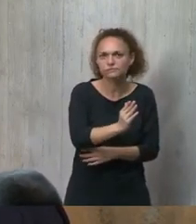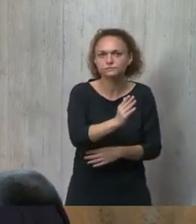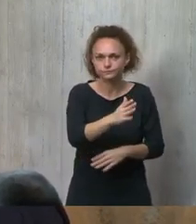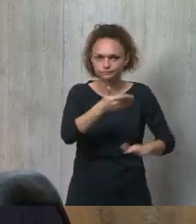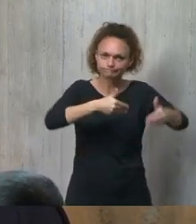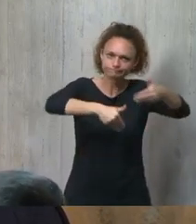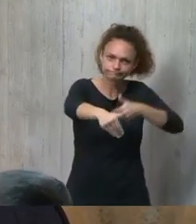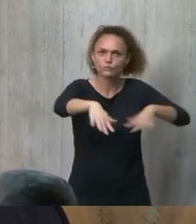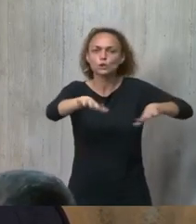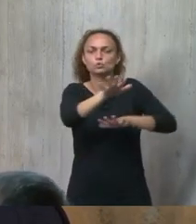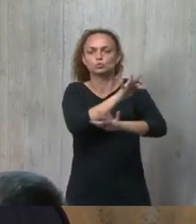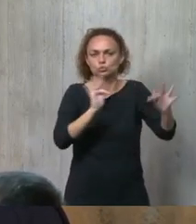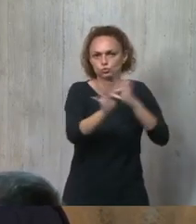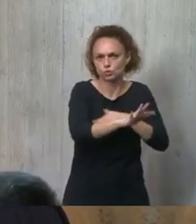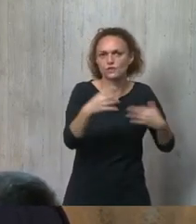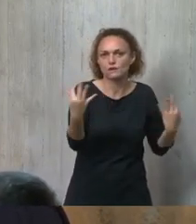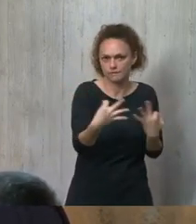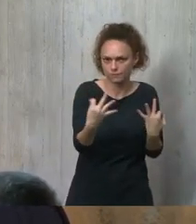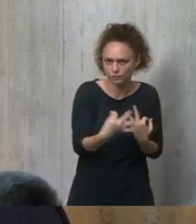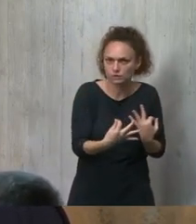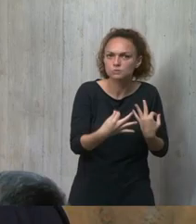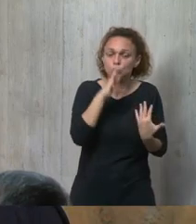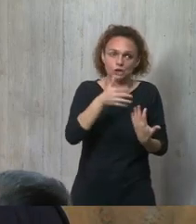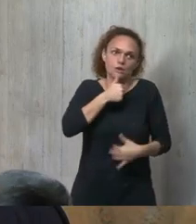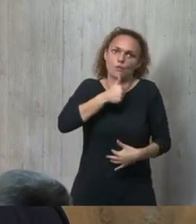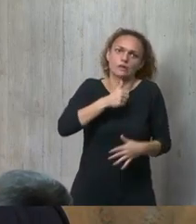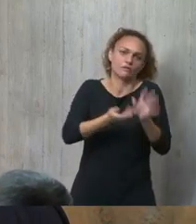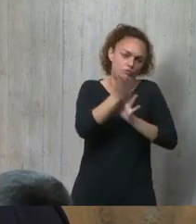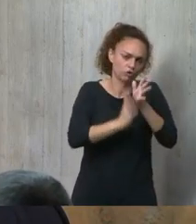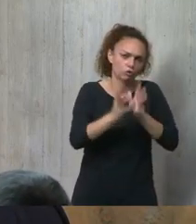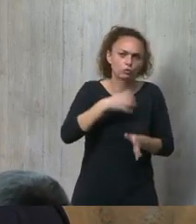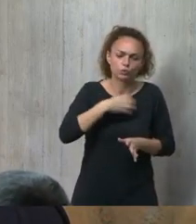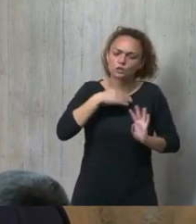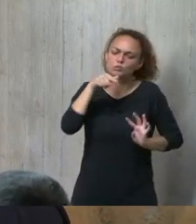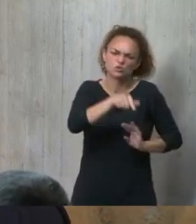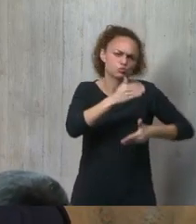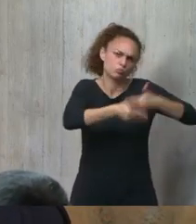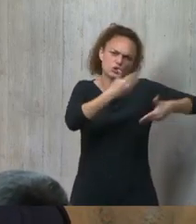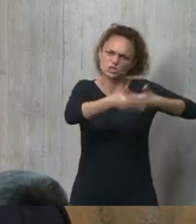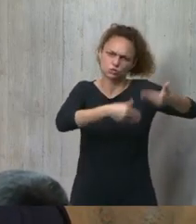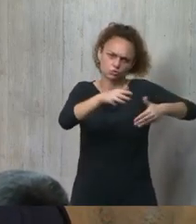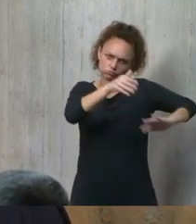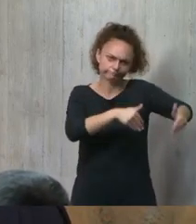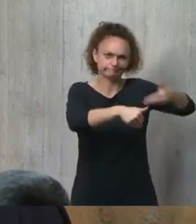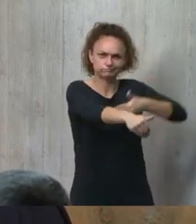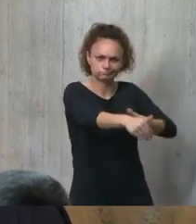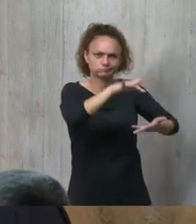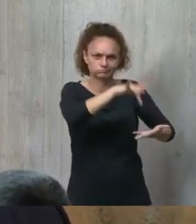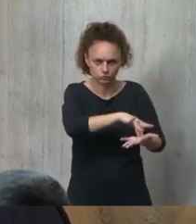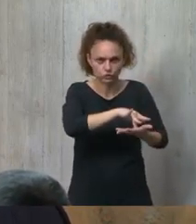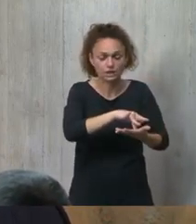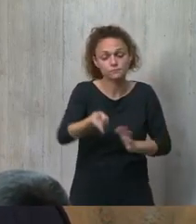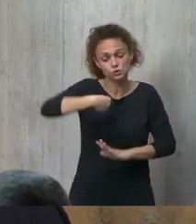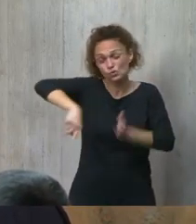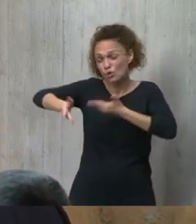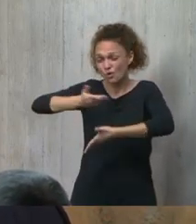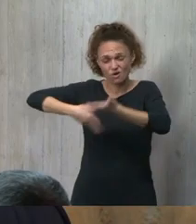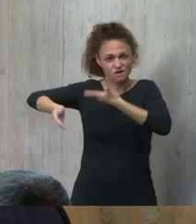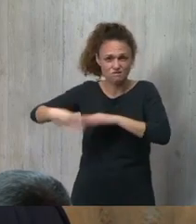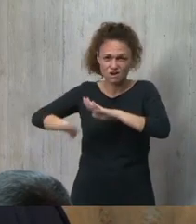no eran resistentes al fuego y que han sido dañadas, pero es un proceso que se abordará posterior. Vamos a seguir colaborando estrechamente